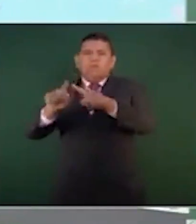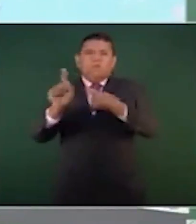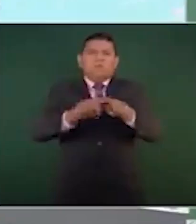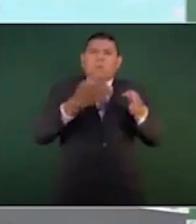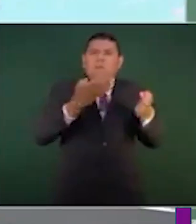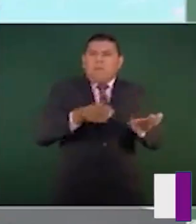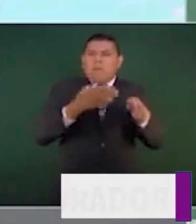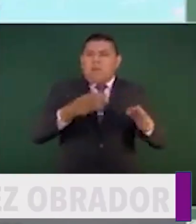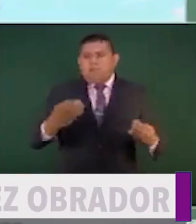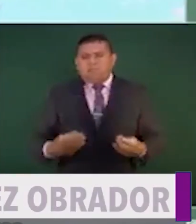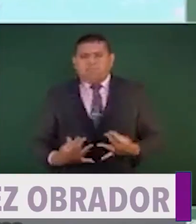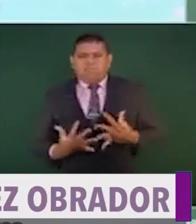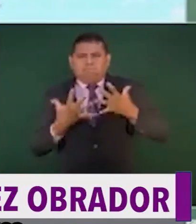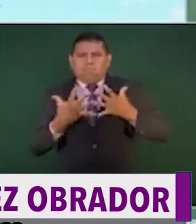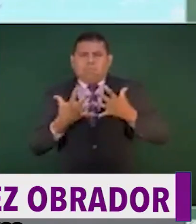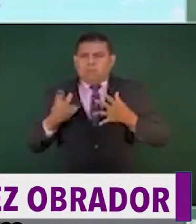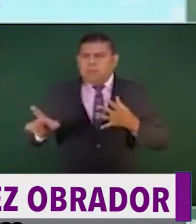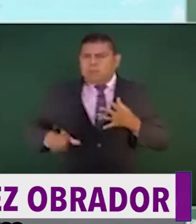Bienestar.